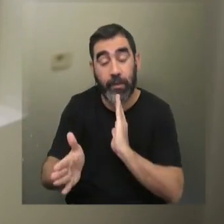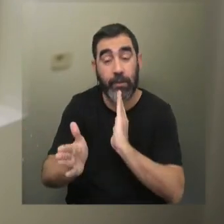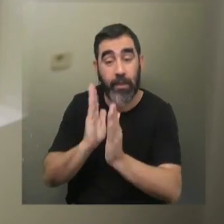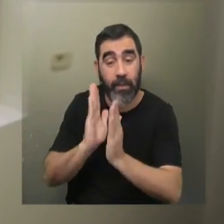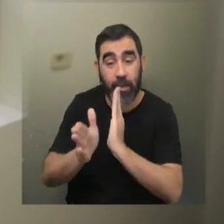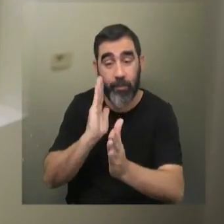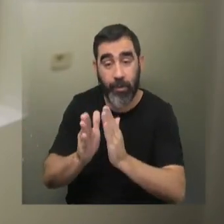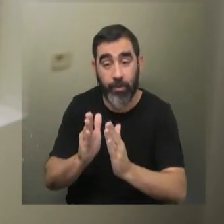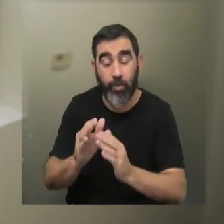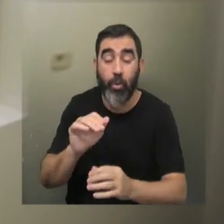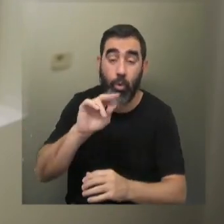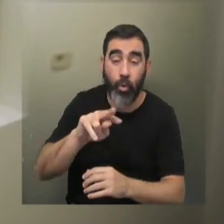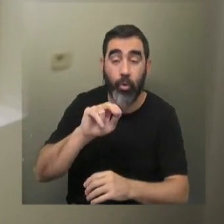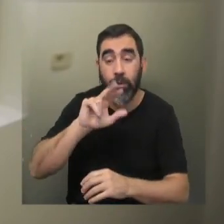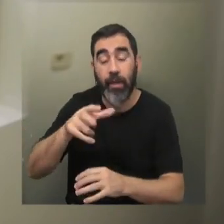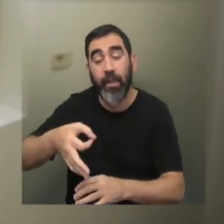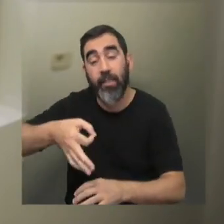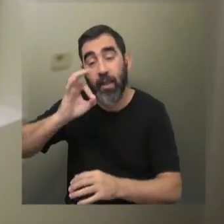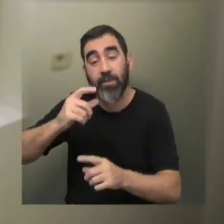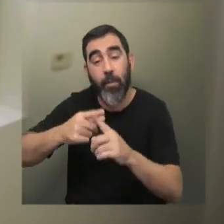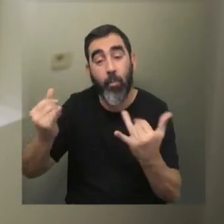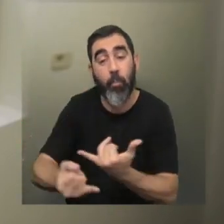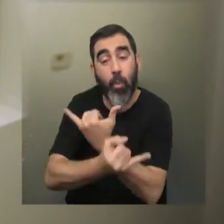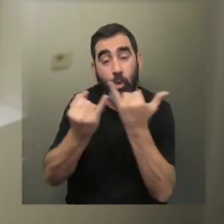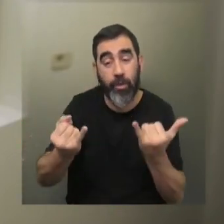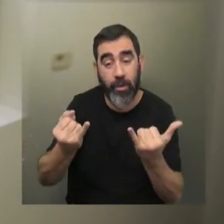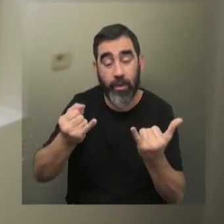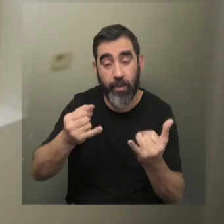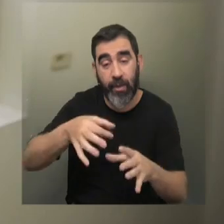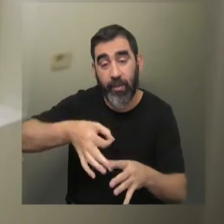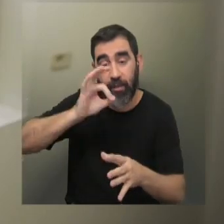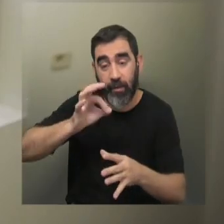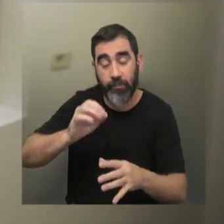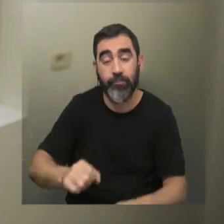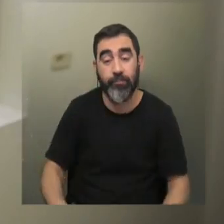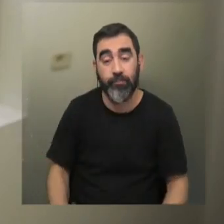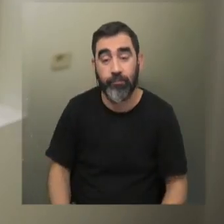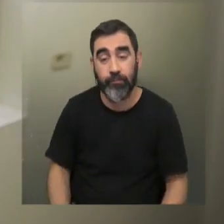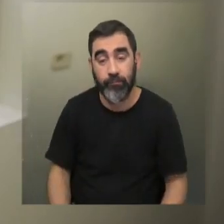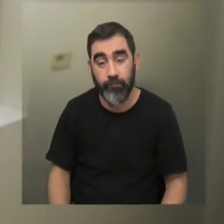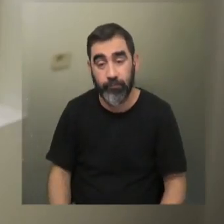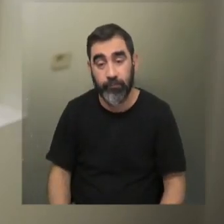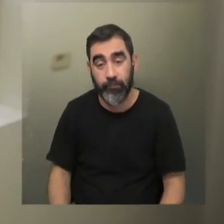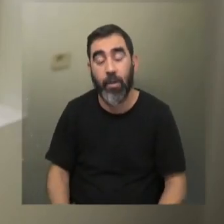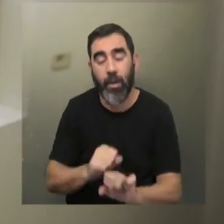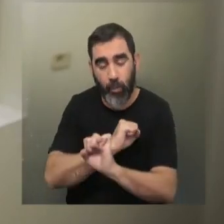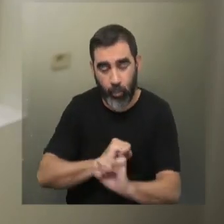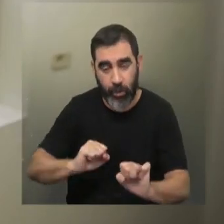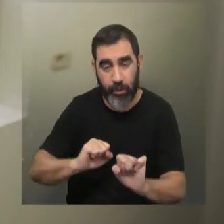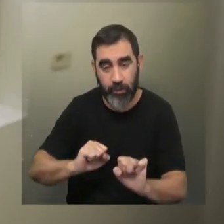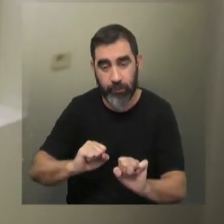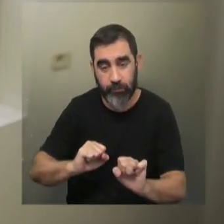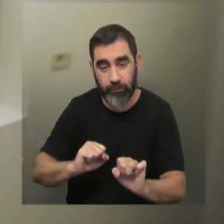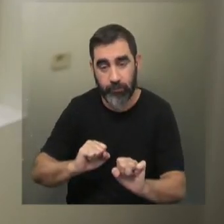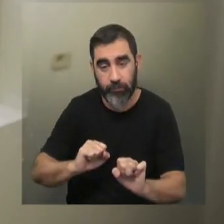tratamiento, son de 2 a 3 tazas diarias de té de epilobio para que la gente se pueda llegar